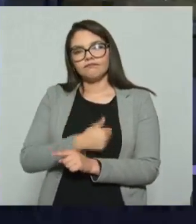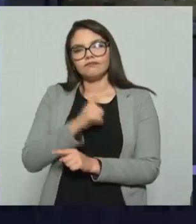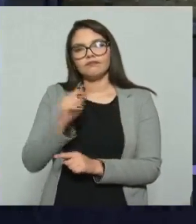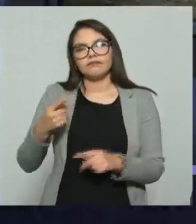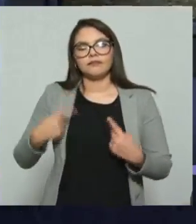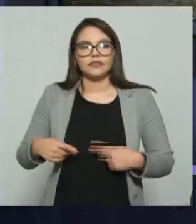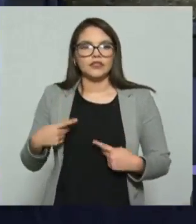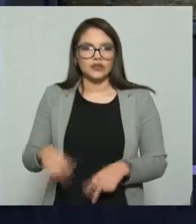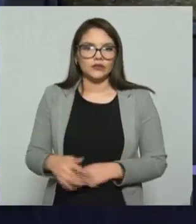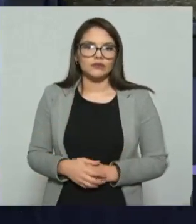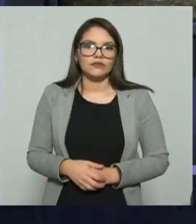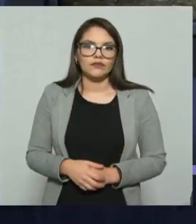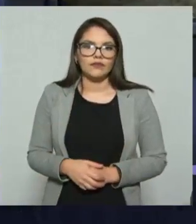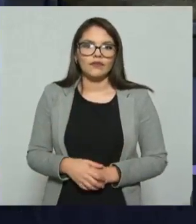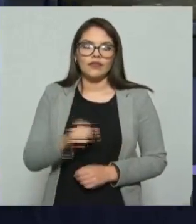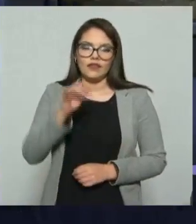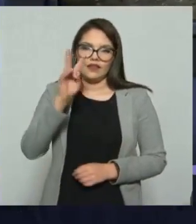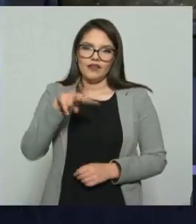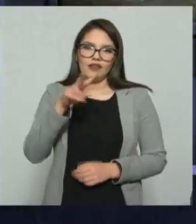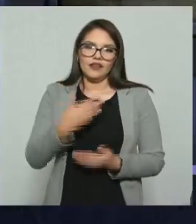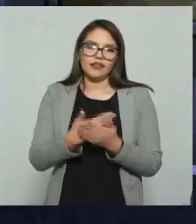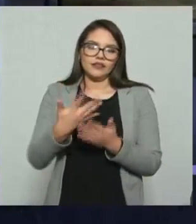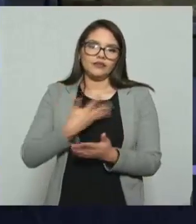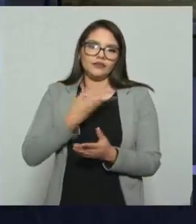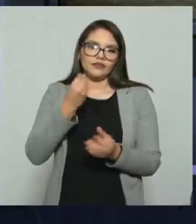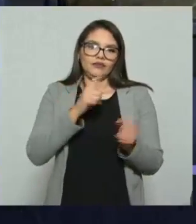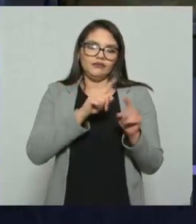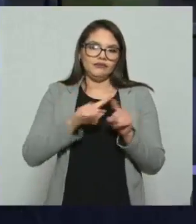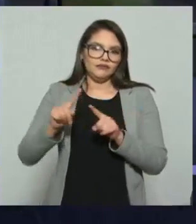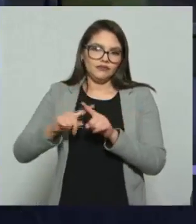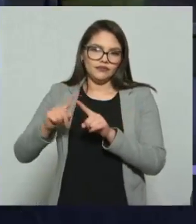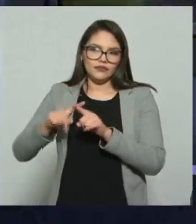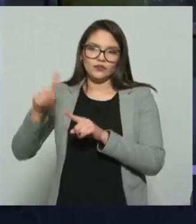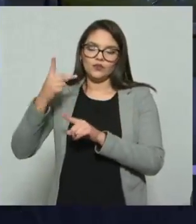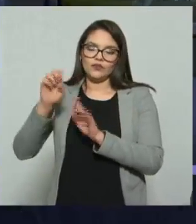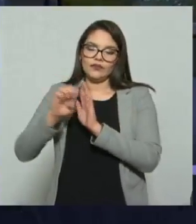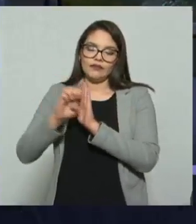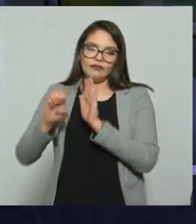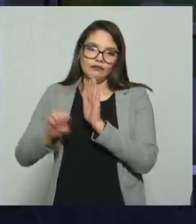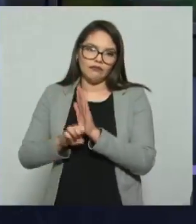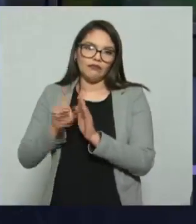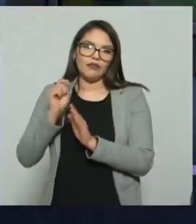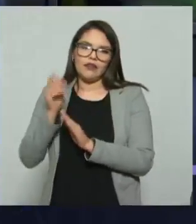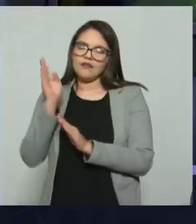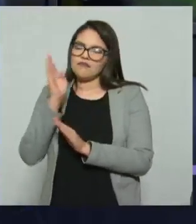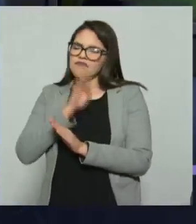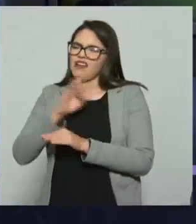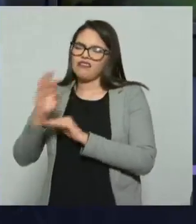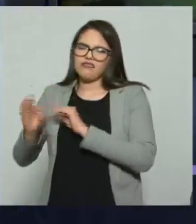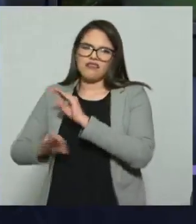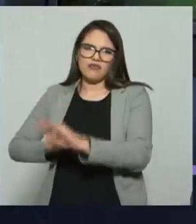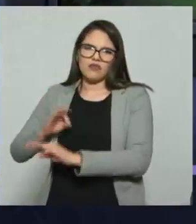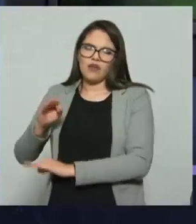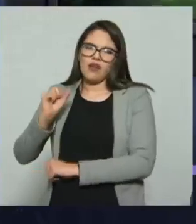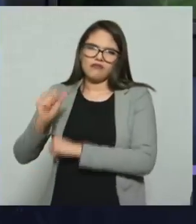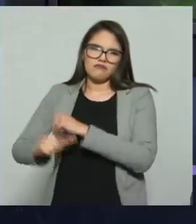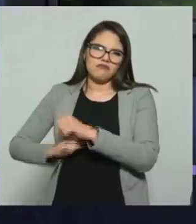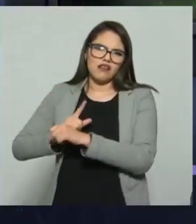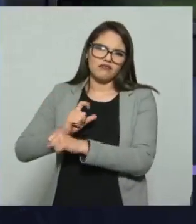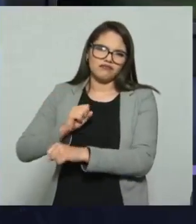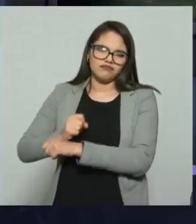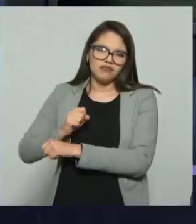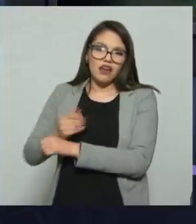aquí hay muchos, ahora sí que puntos de vista, desde el punto de vista ético del maltrato a los animales, también de obviamente las enfermedades que